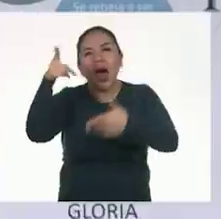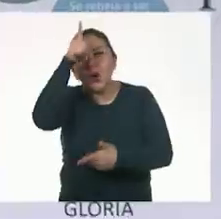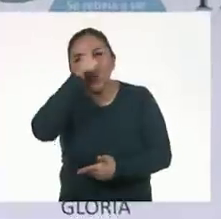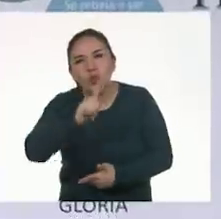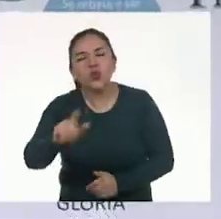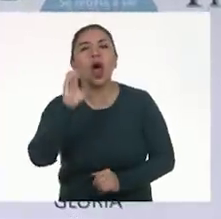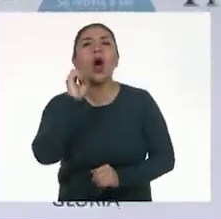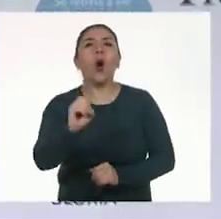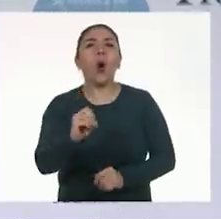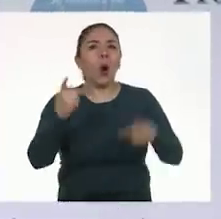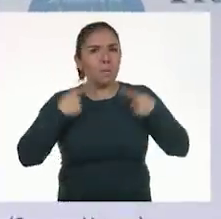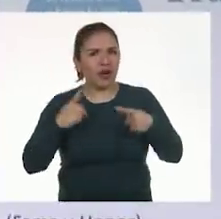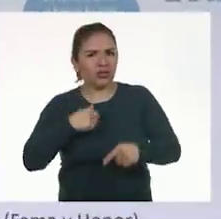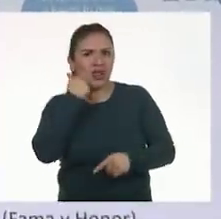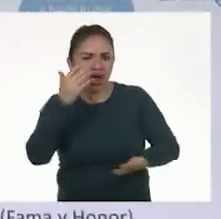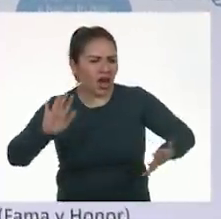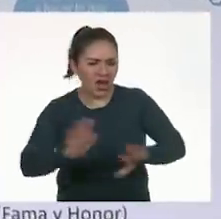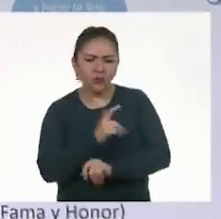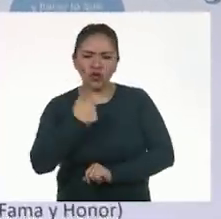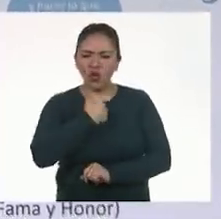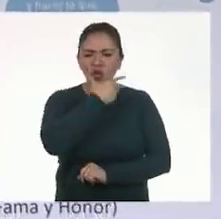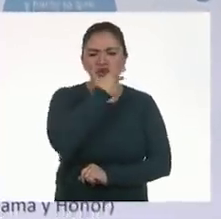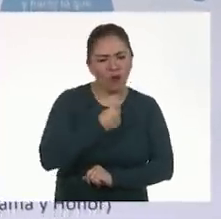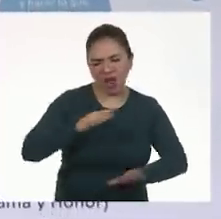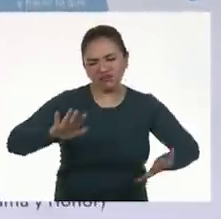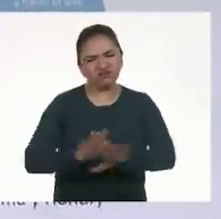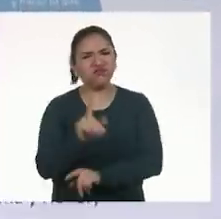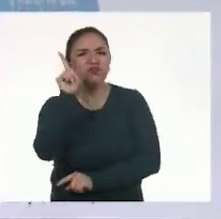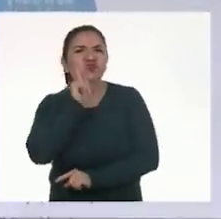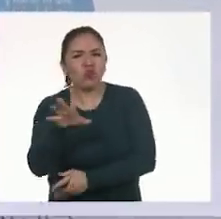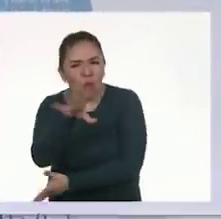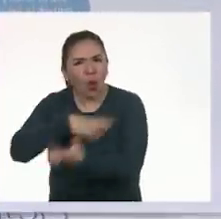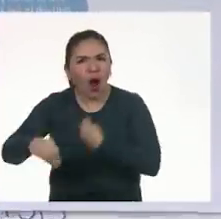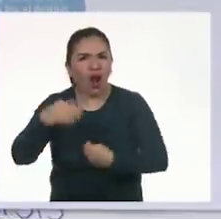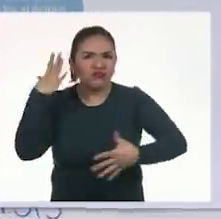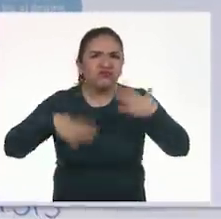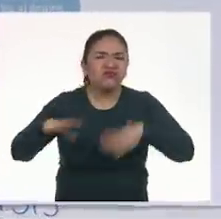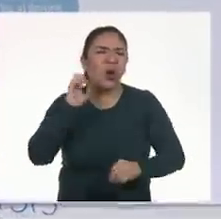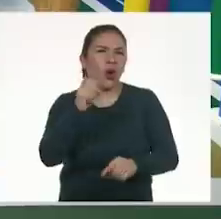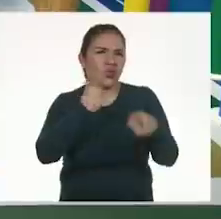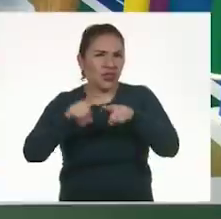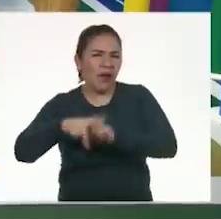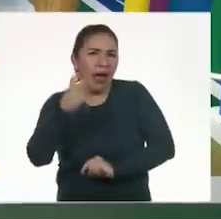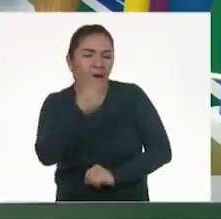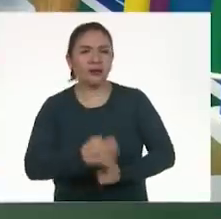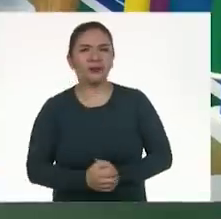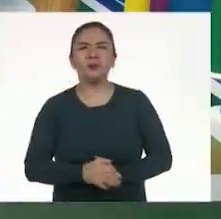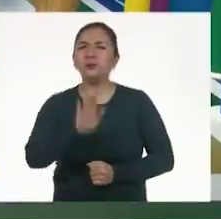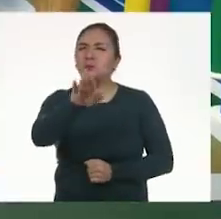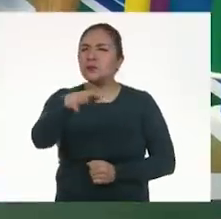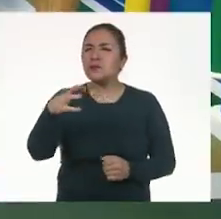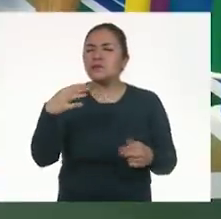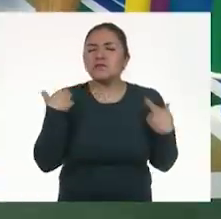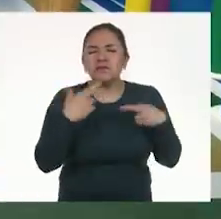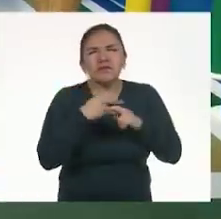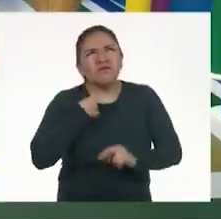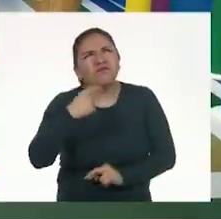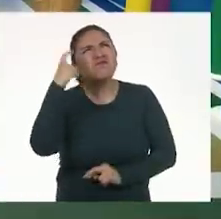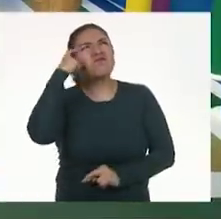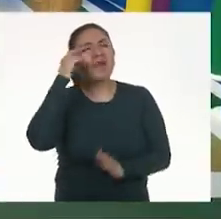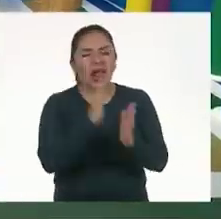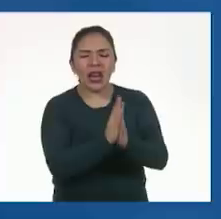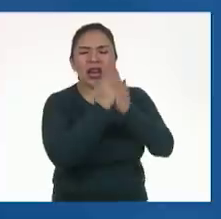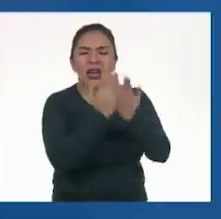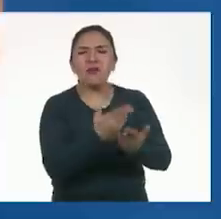ser, soy hombre, quiero ser mujer, o soy mujer, quiero ser hombre. Oye, maestro Paco, me vienen a la cabeza los libros de Julio Verne,